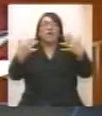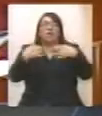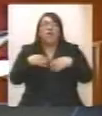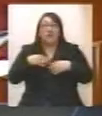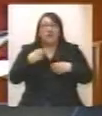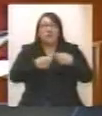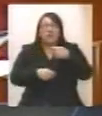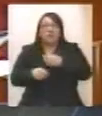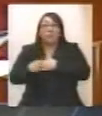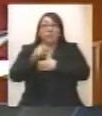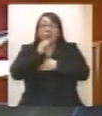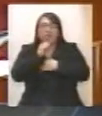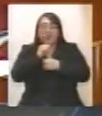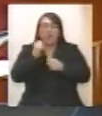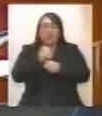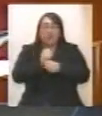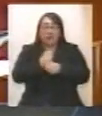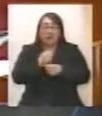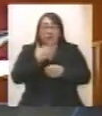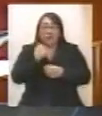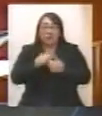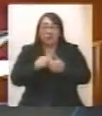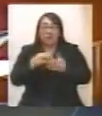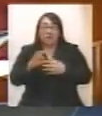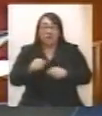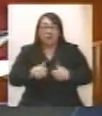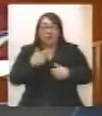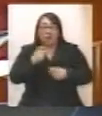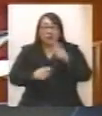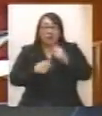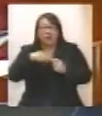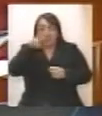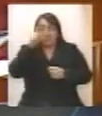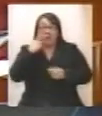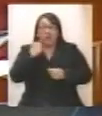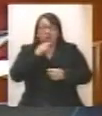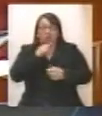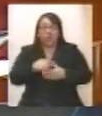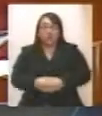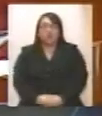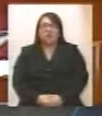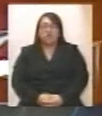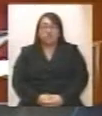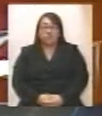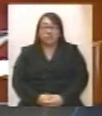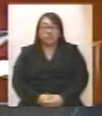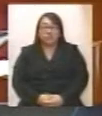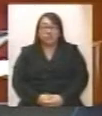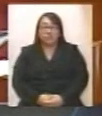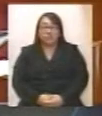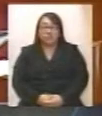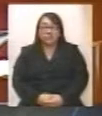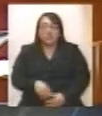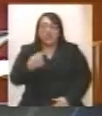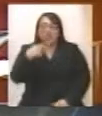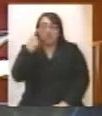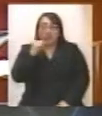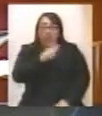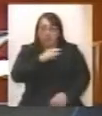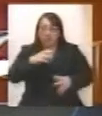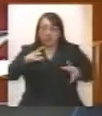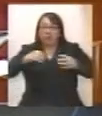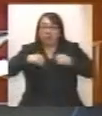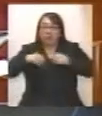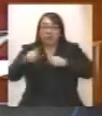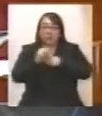privada generadora de empleo y mejoras en la calidad de vida de los peruanos y peruanas. Es por ello que el gobierno viene